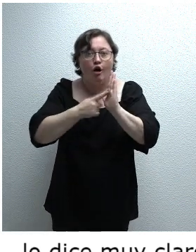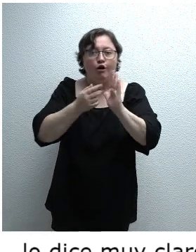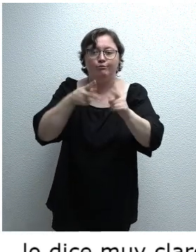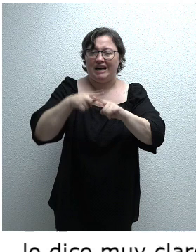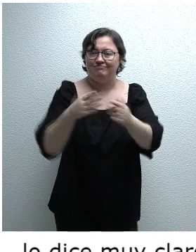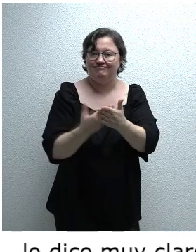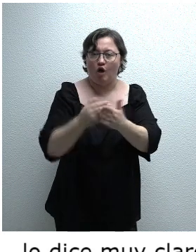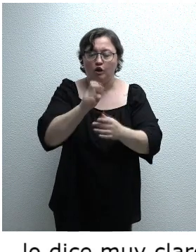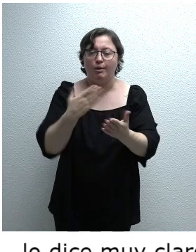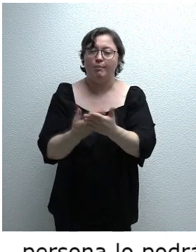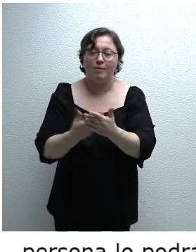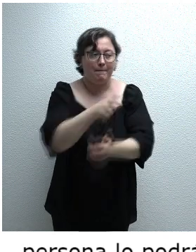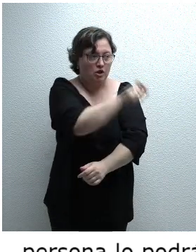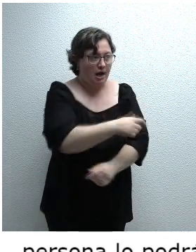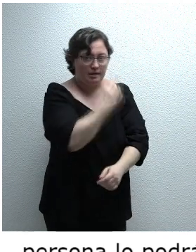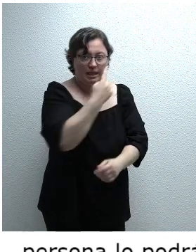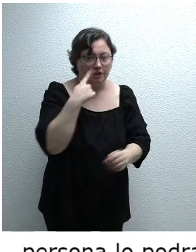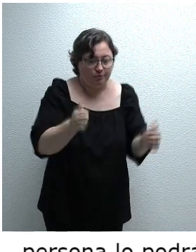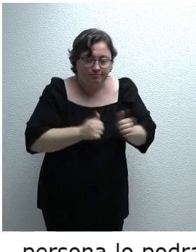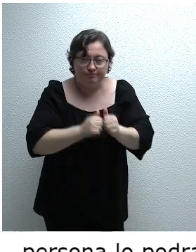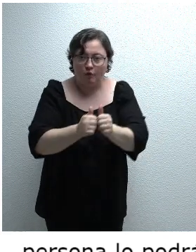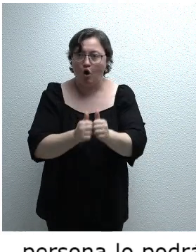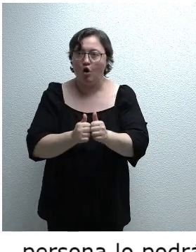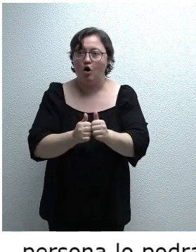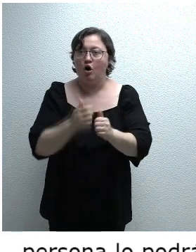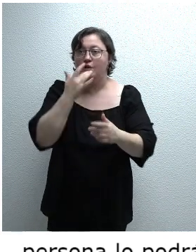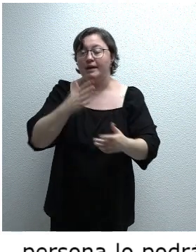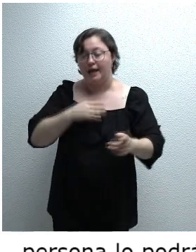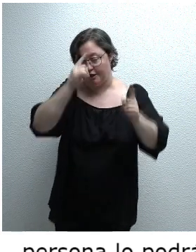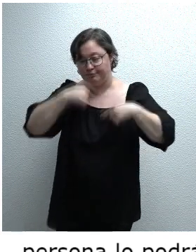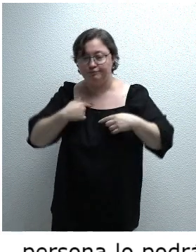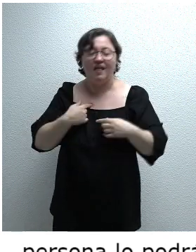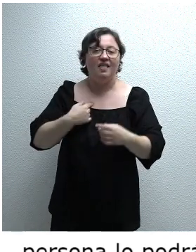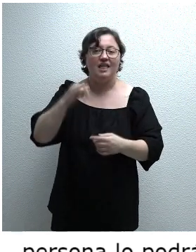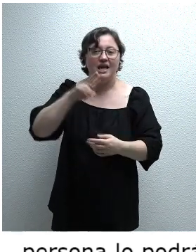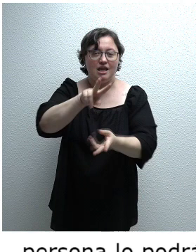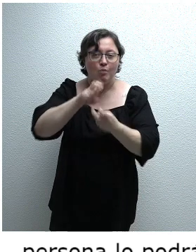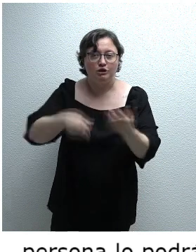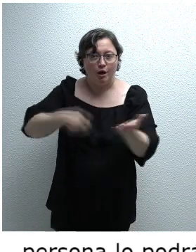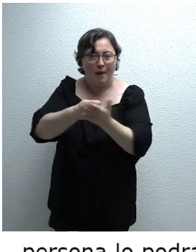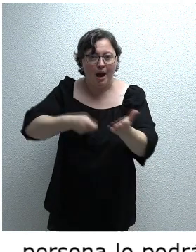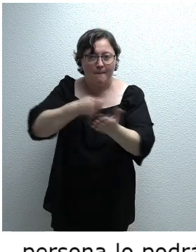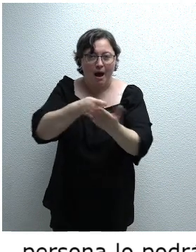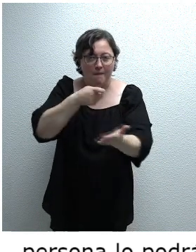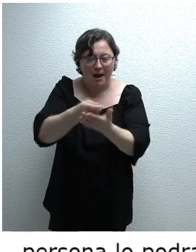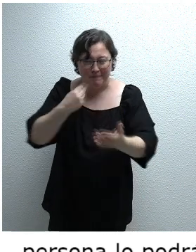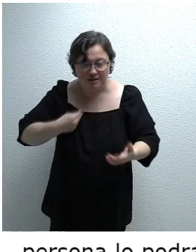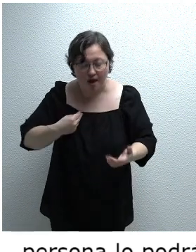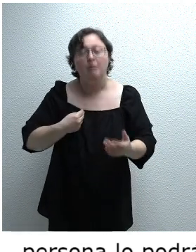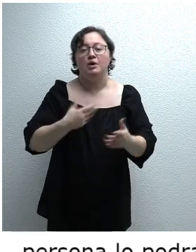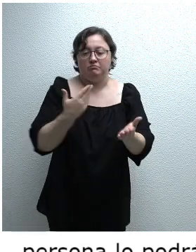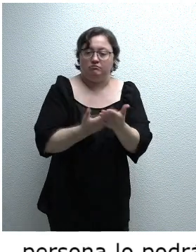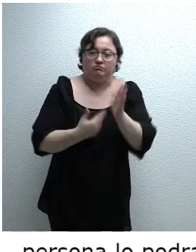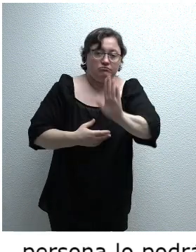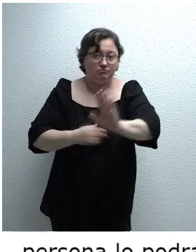pues ya te digo, el ir con la persona o el acreditar que es la que paga siempre la contribución o el que paga siempre esto, pues va a ser la misma persona que lo va a